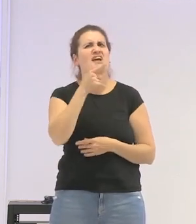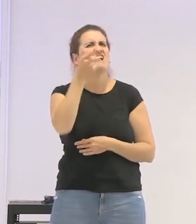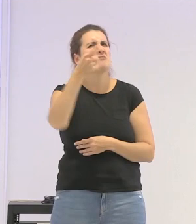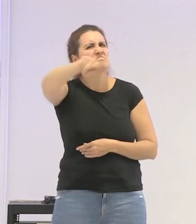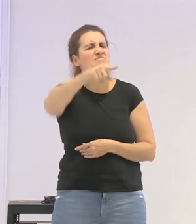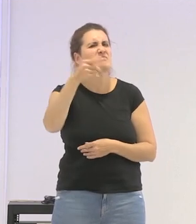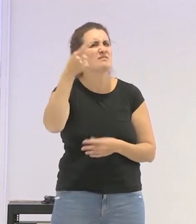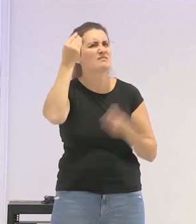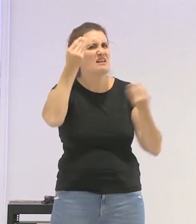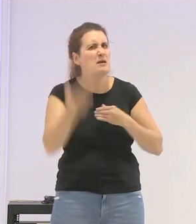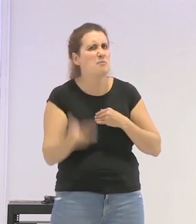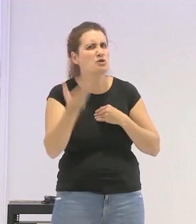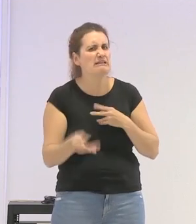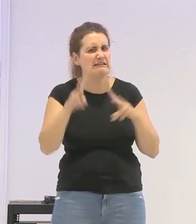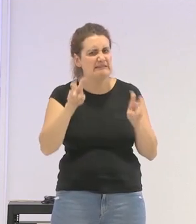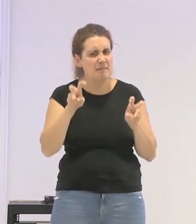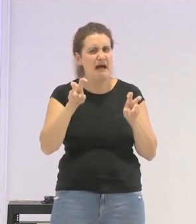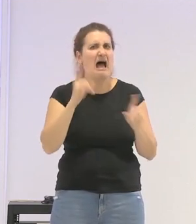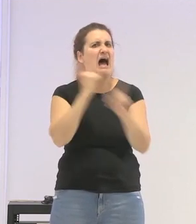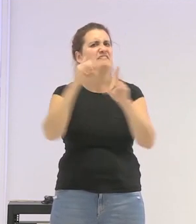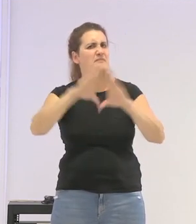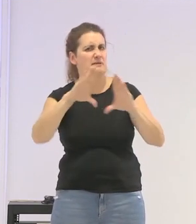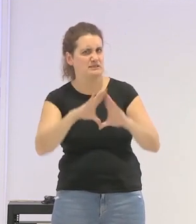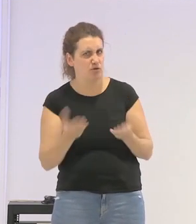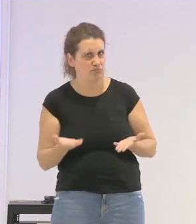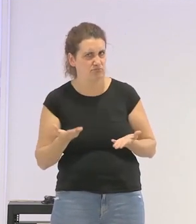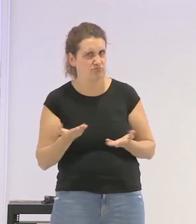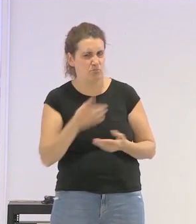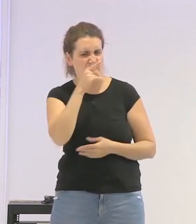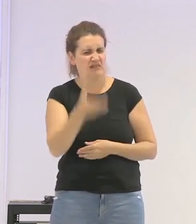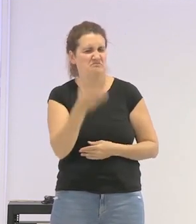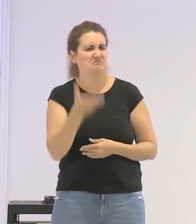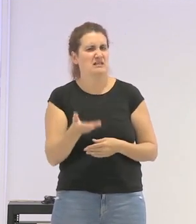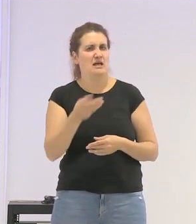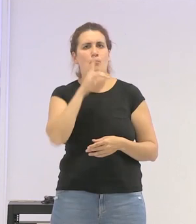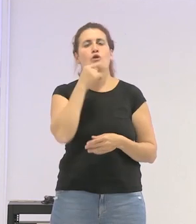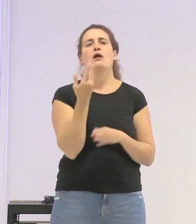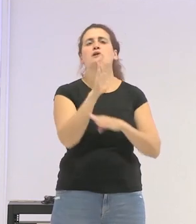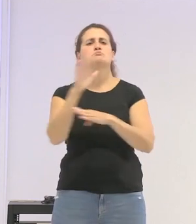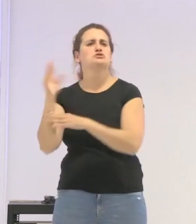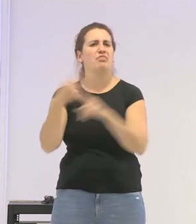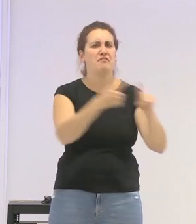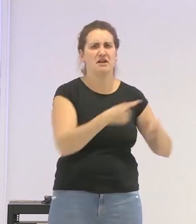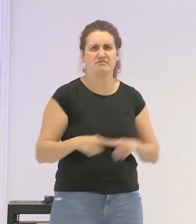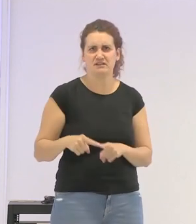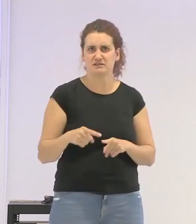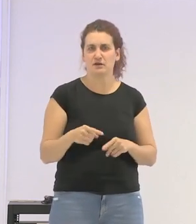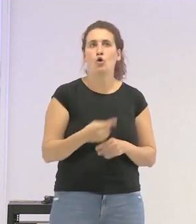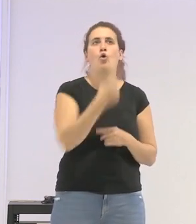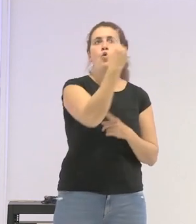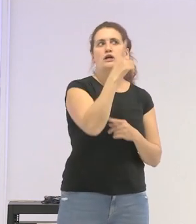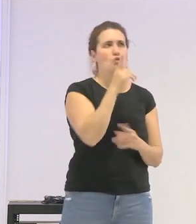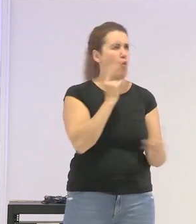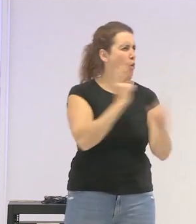importante el hilo este antifeminista, aunque es verdad que se expresan de diversas maneras, ¿no? Unas son muy